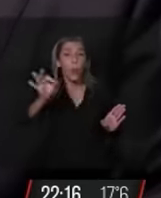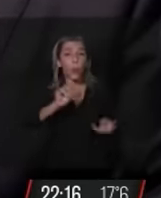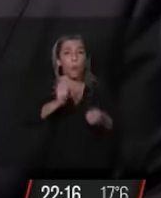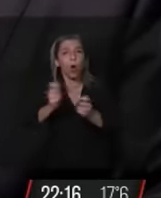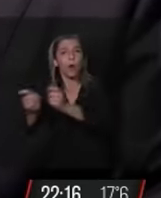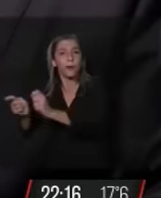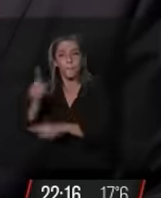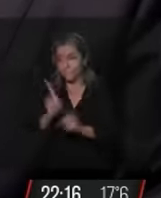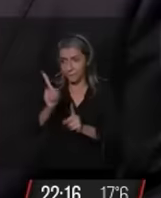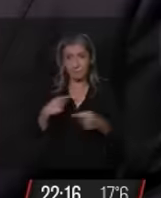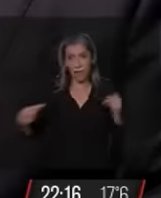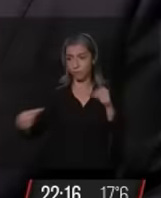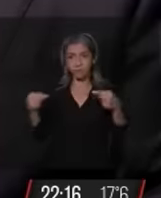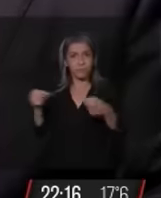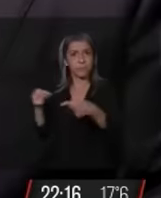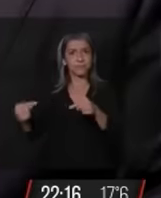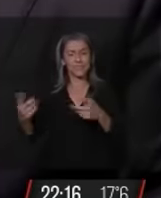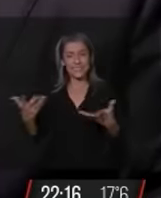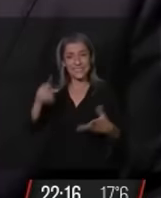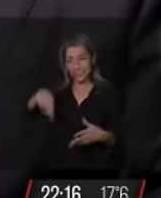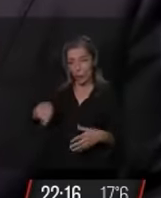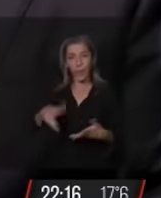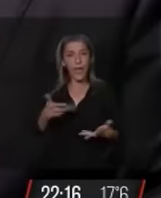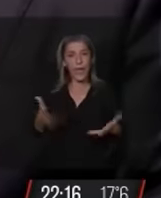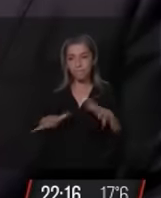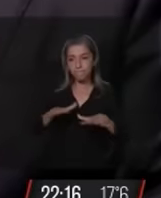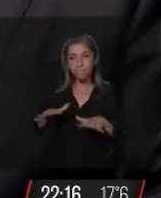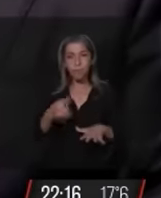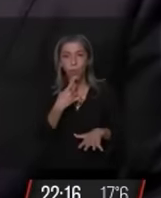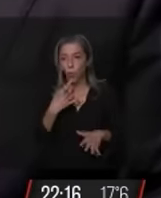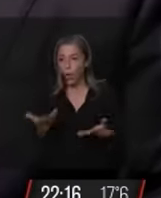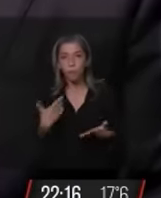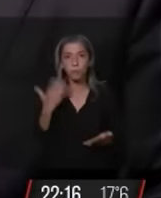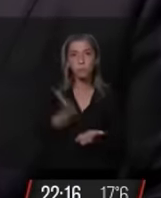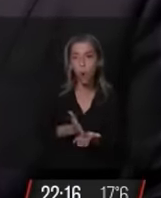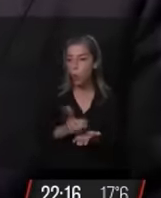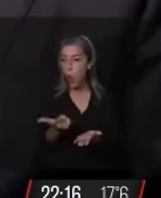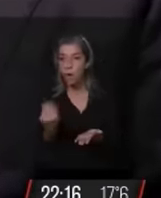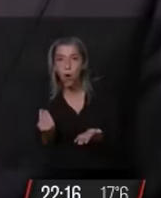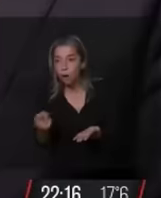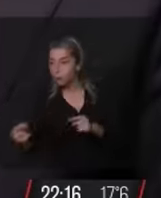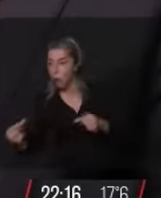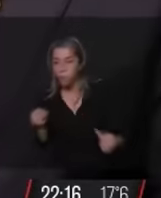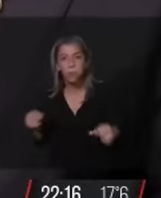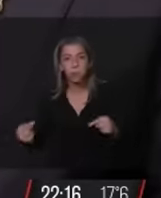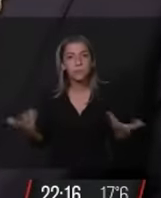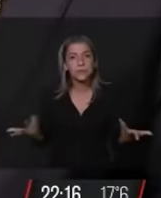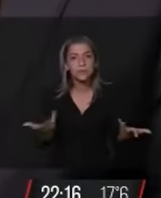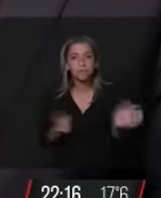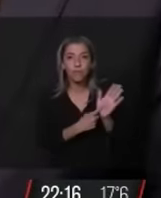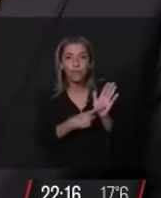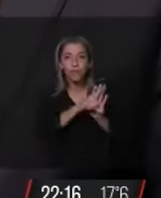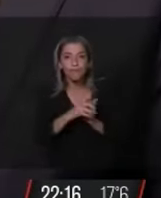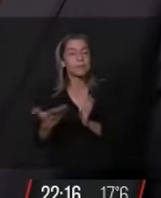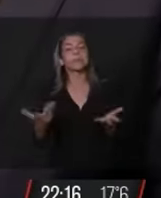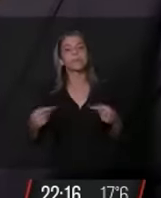otras. Por lo tanto, eso genera zonas grises que hace que los delitos no sean penalizados. Y así está lleno de un montón de problemas. También